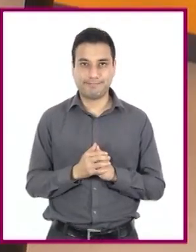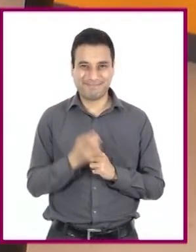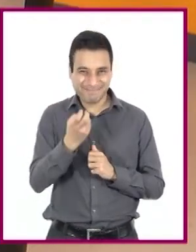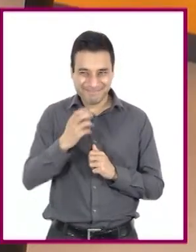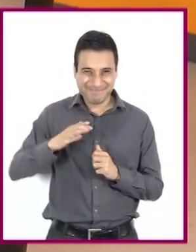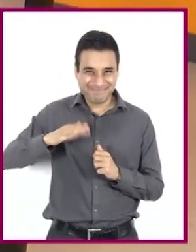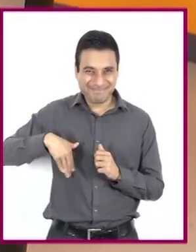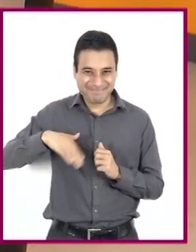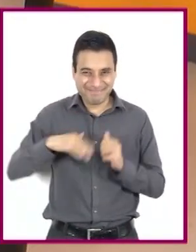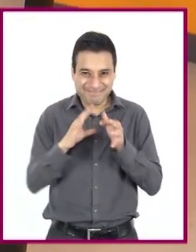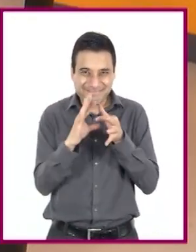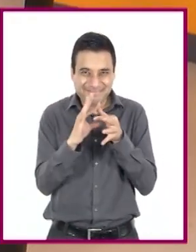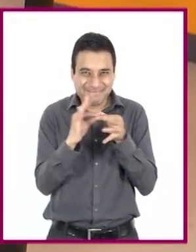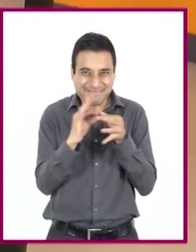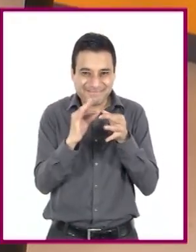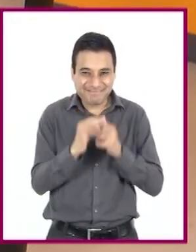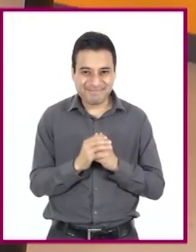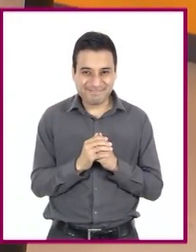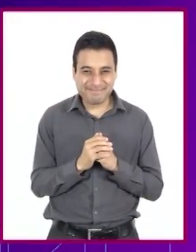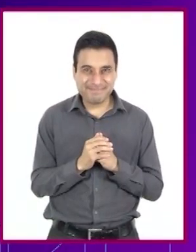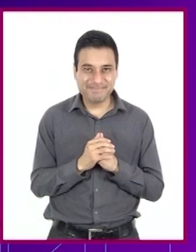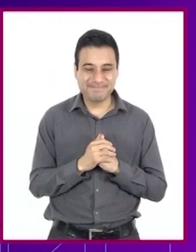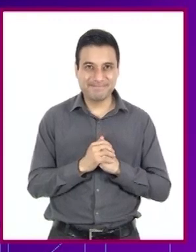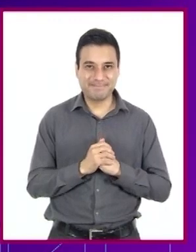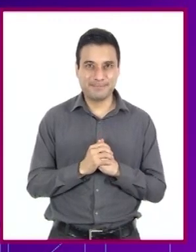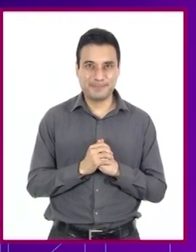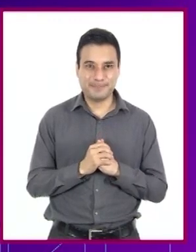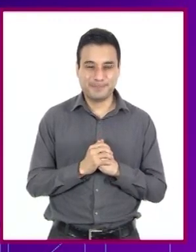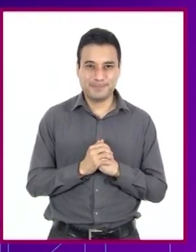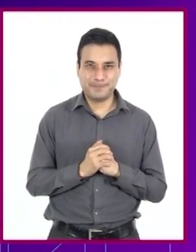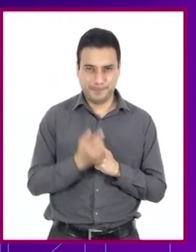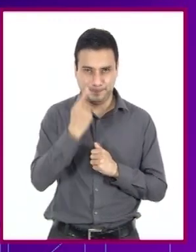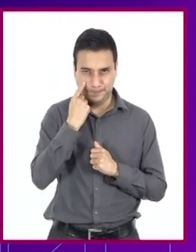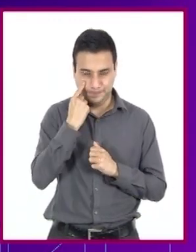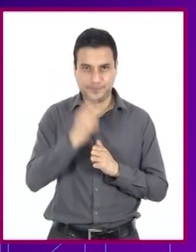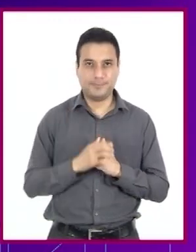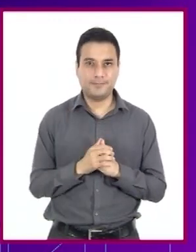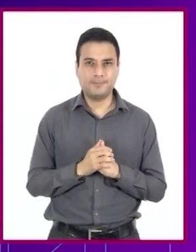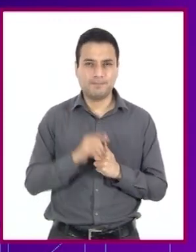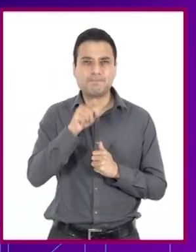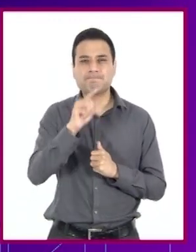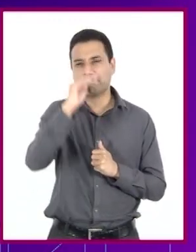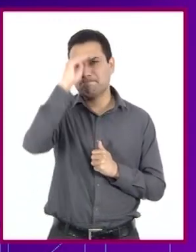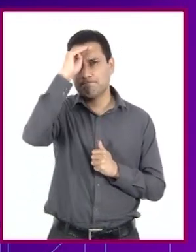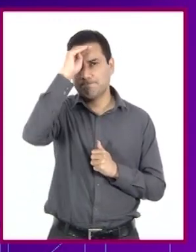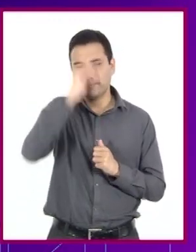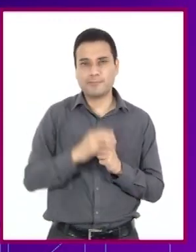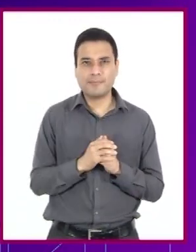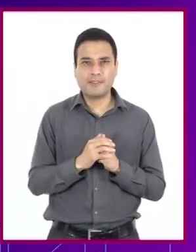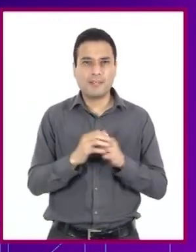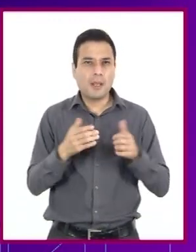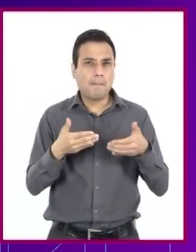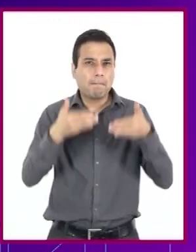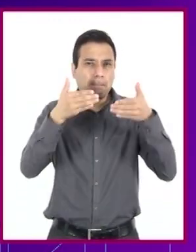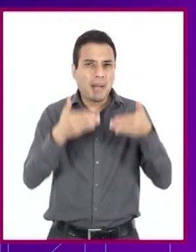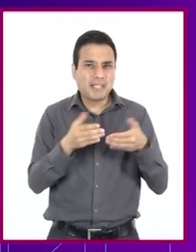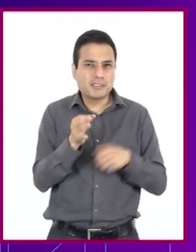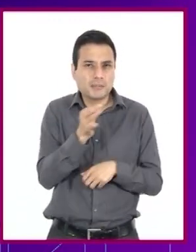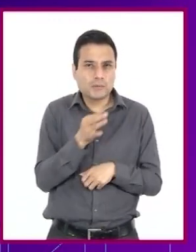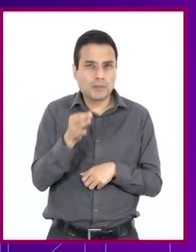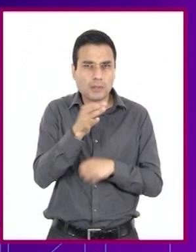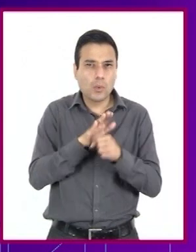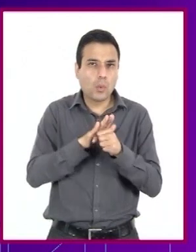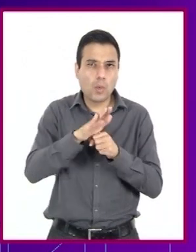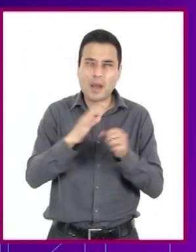que ya han aprendido de la siguiente información, ¿cuál consideran que corresponde a la pared celular?